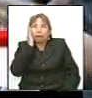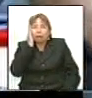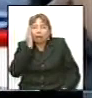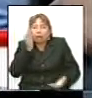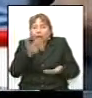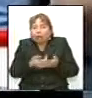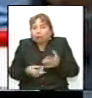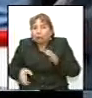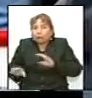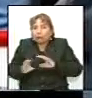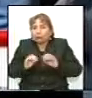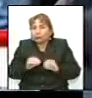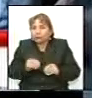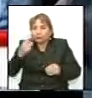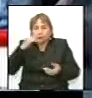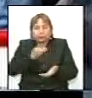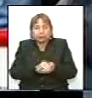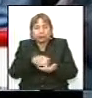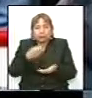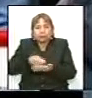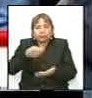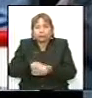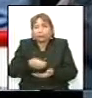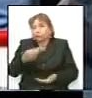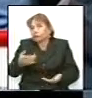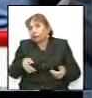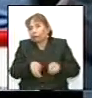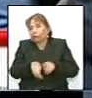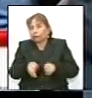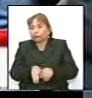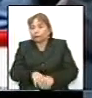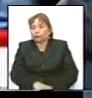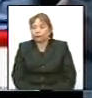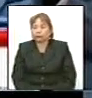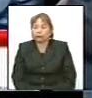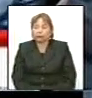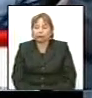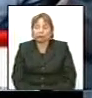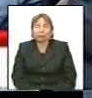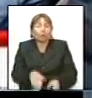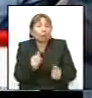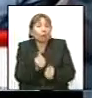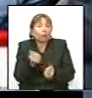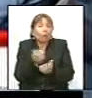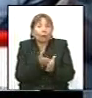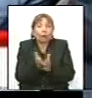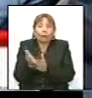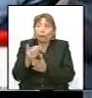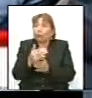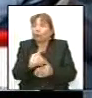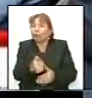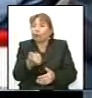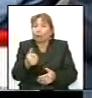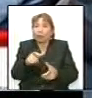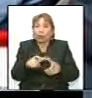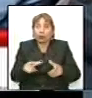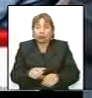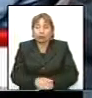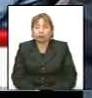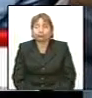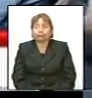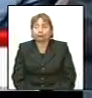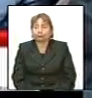de la red paga menos que el del panel y entonces en otras partes en otras latitudes también del